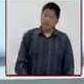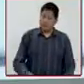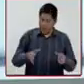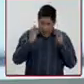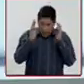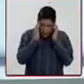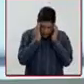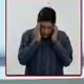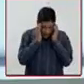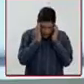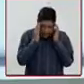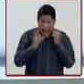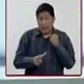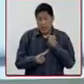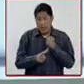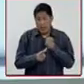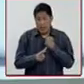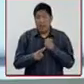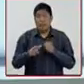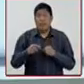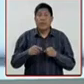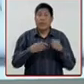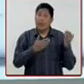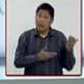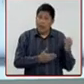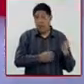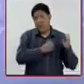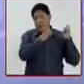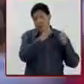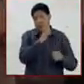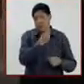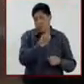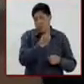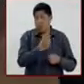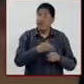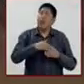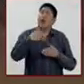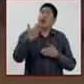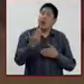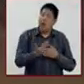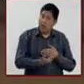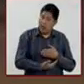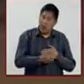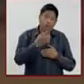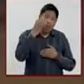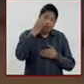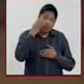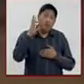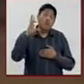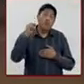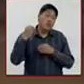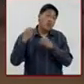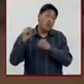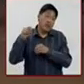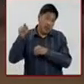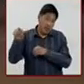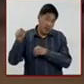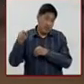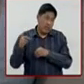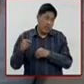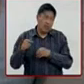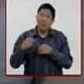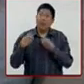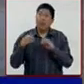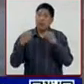A ver, el dirigente de ADEPCOCA, Freddy Machicado, ha invitado a los productores de coca que no están vendiendo su producto en Villa Fátima